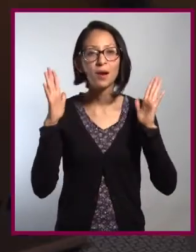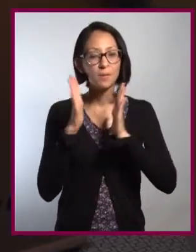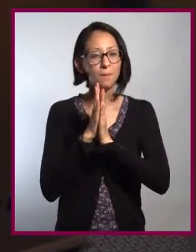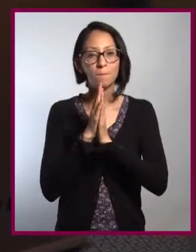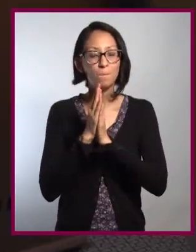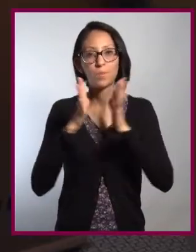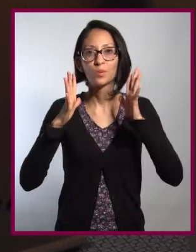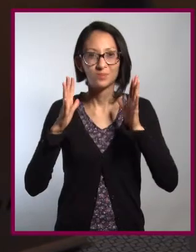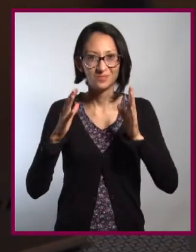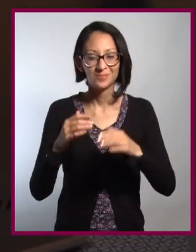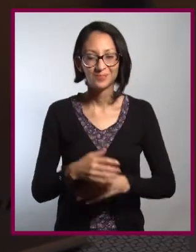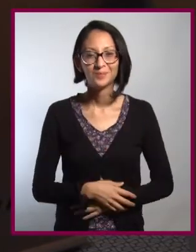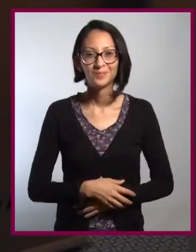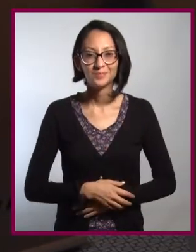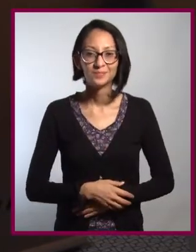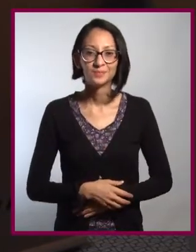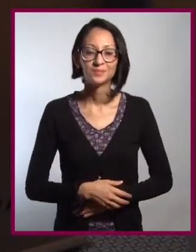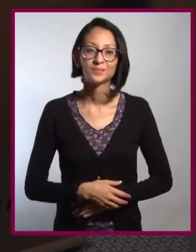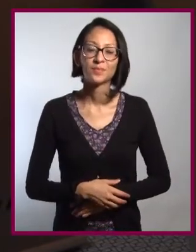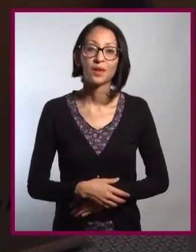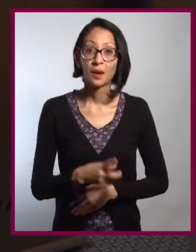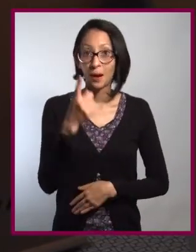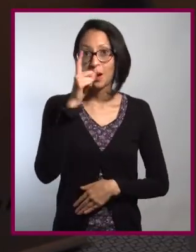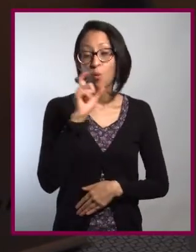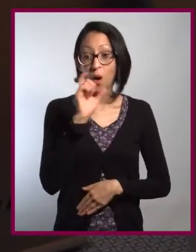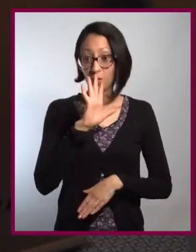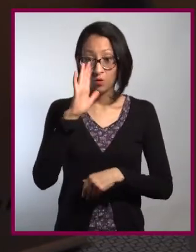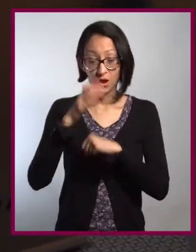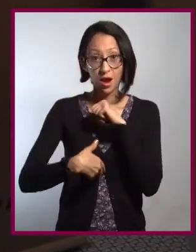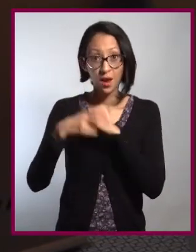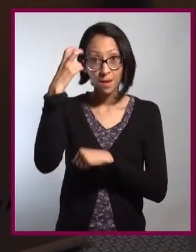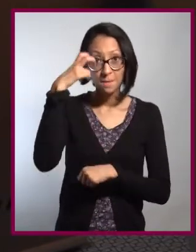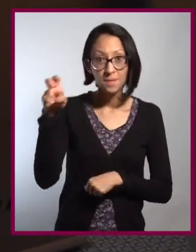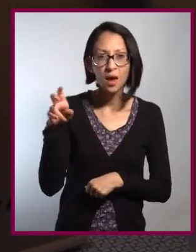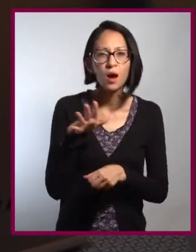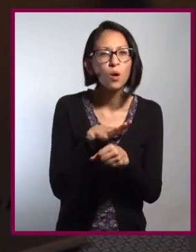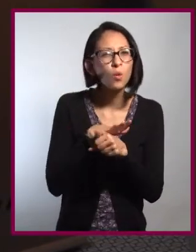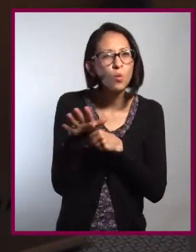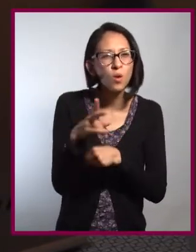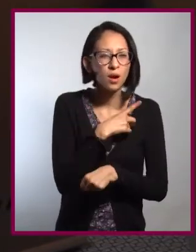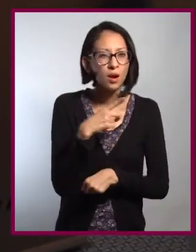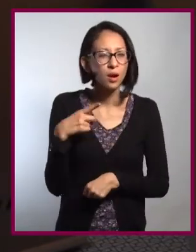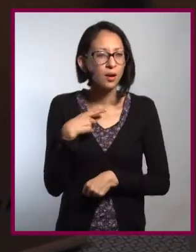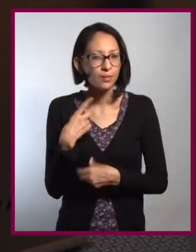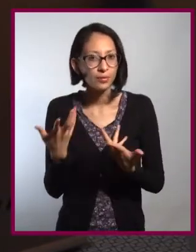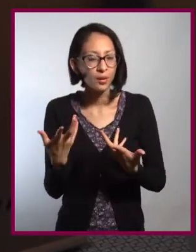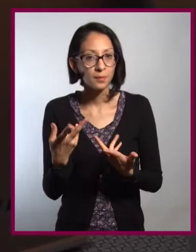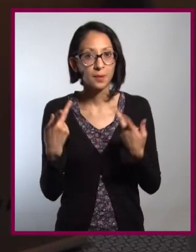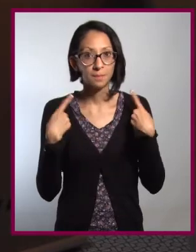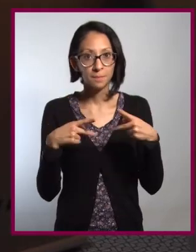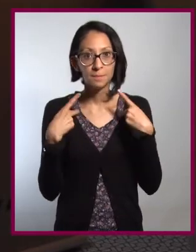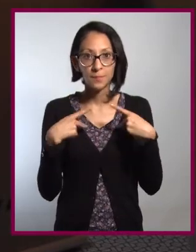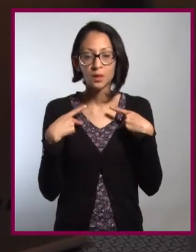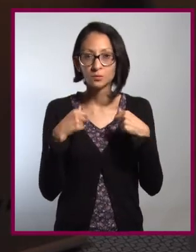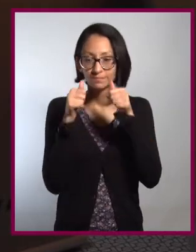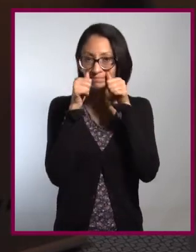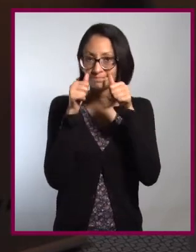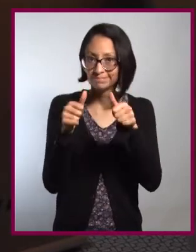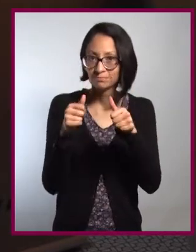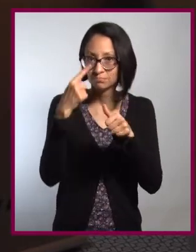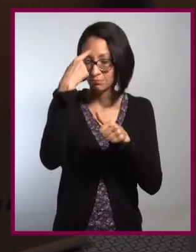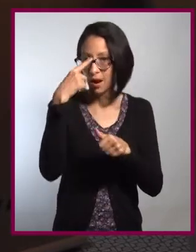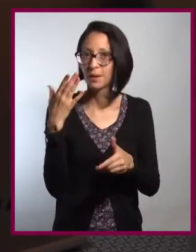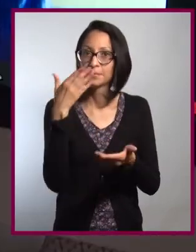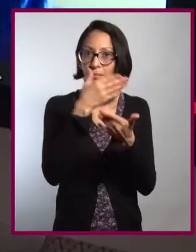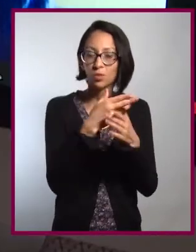¿no? Doctor, después de finalizado el viaje, ¿cuáles son las condiciones o síntomas que una persona debe considerar para consultar a su